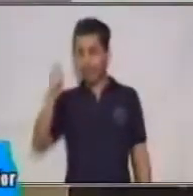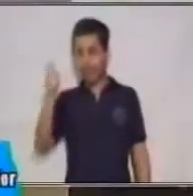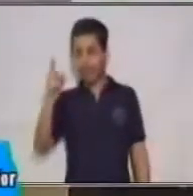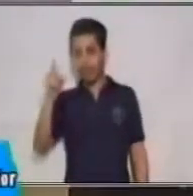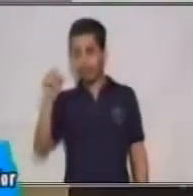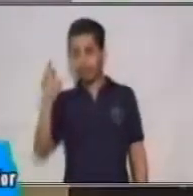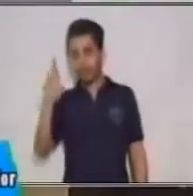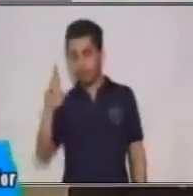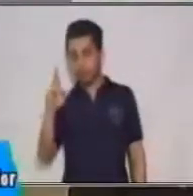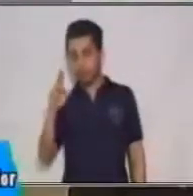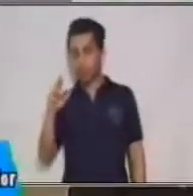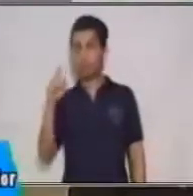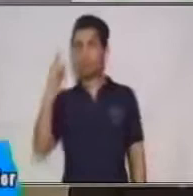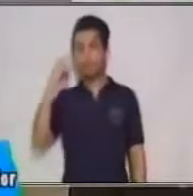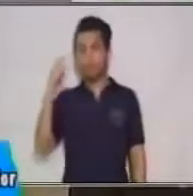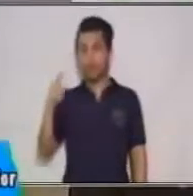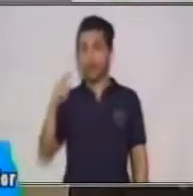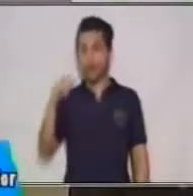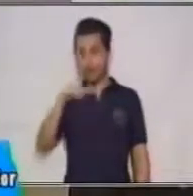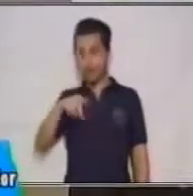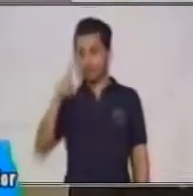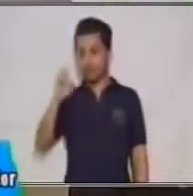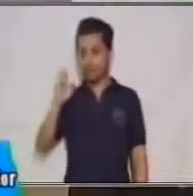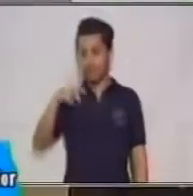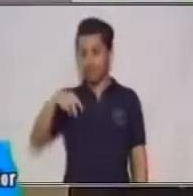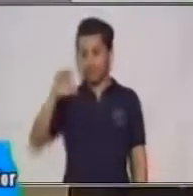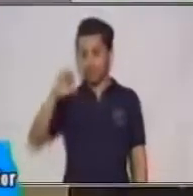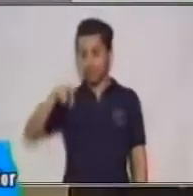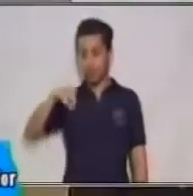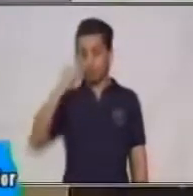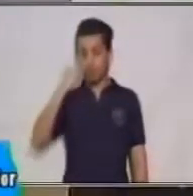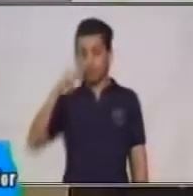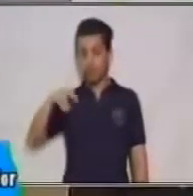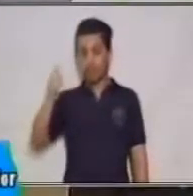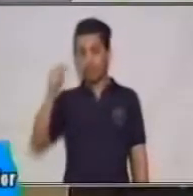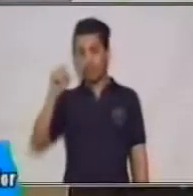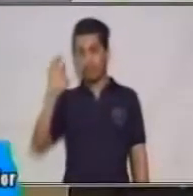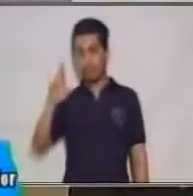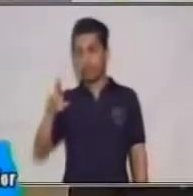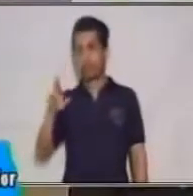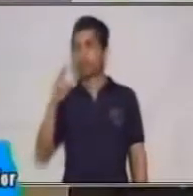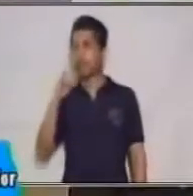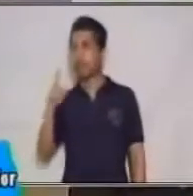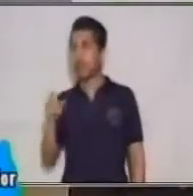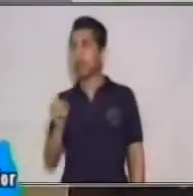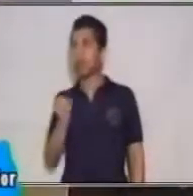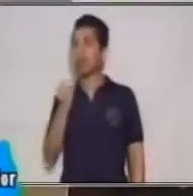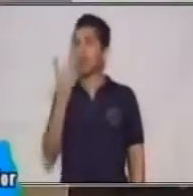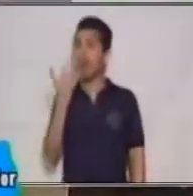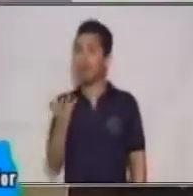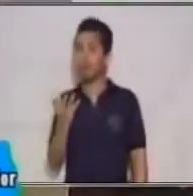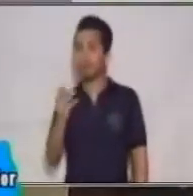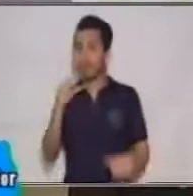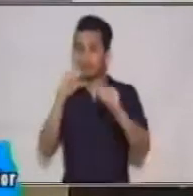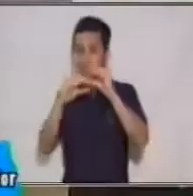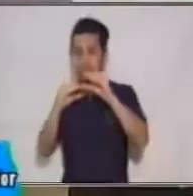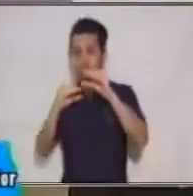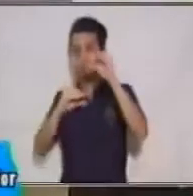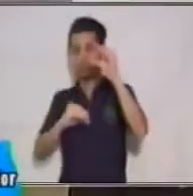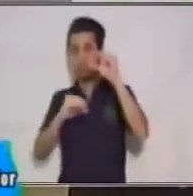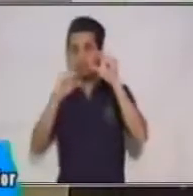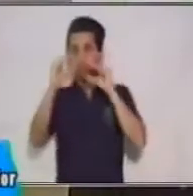Estas dos son partes de la fracción. El denominador indica las partes en que divido la